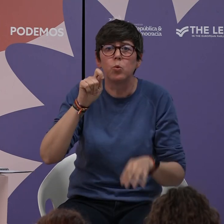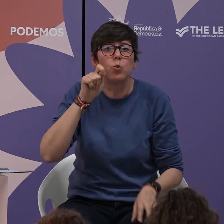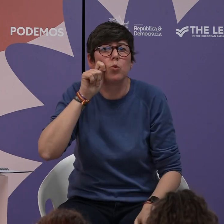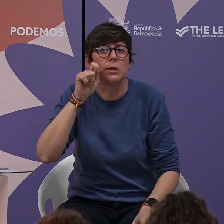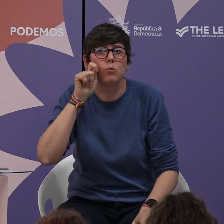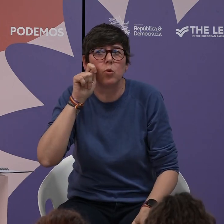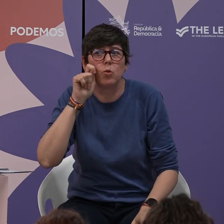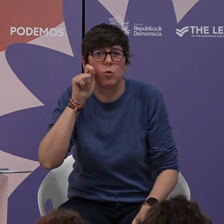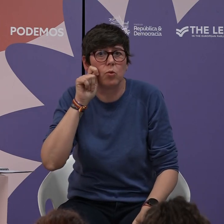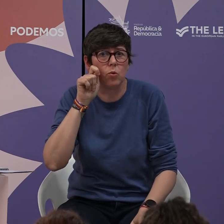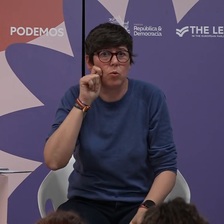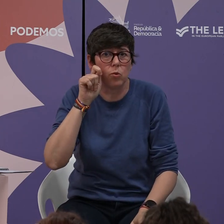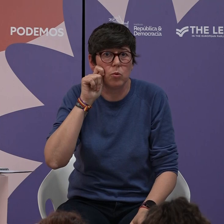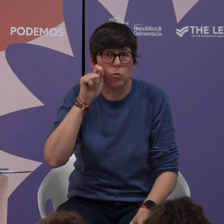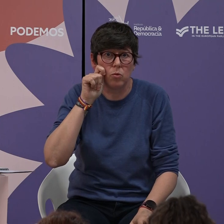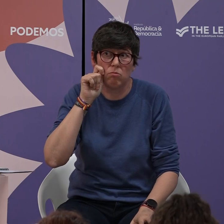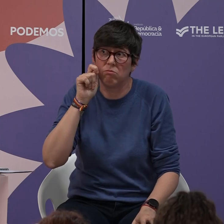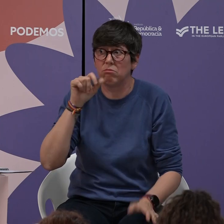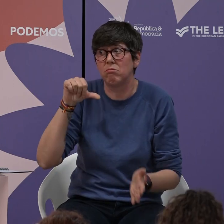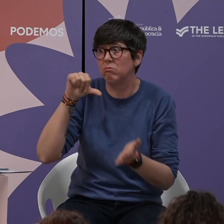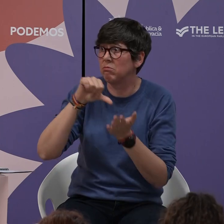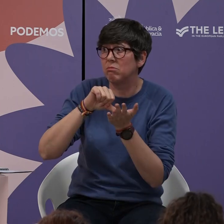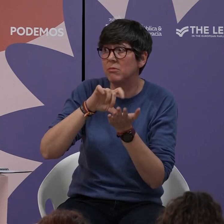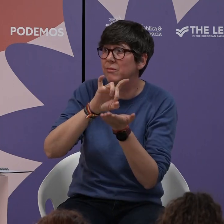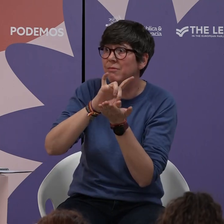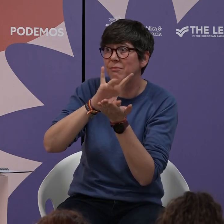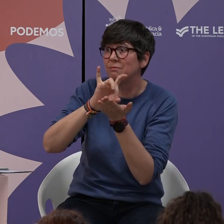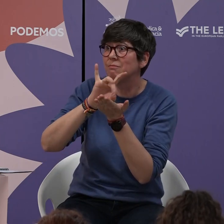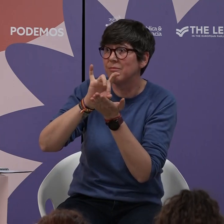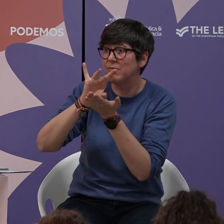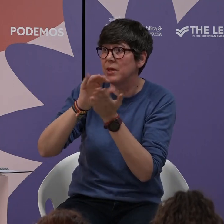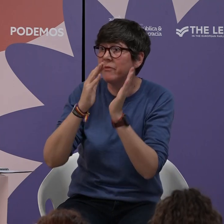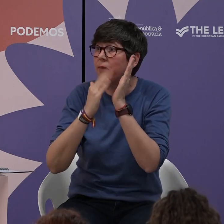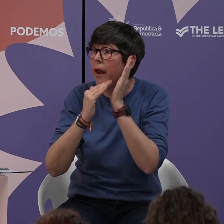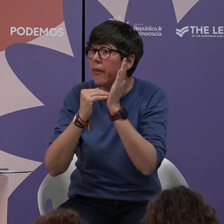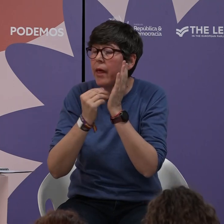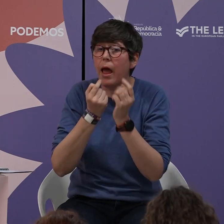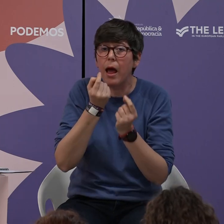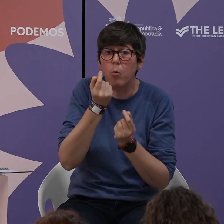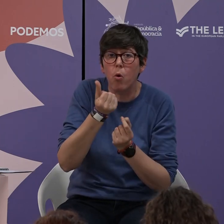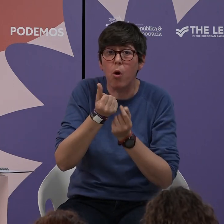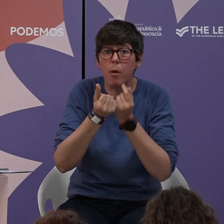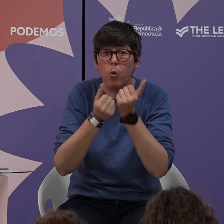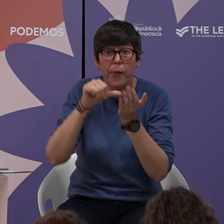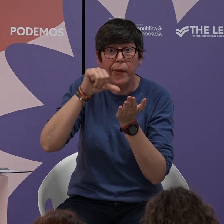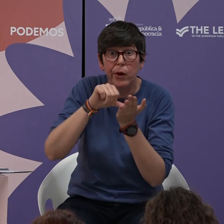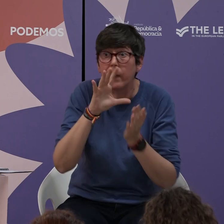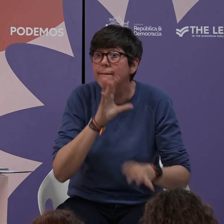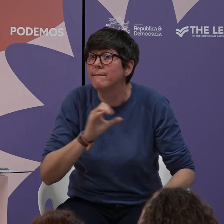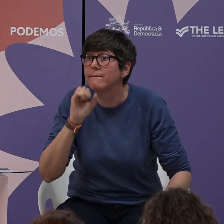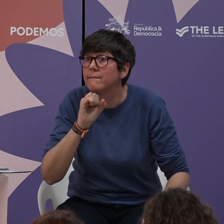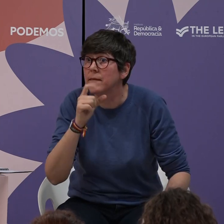repensar el modelo turístico que queremos Para nuestras ciudades también la ciudad de valencia